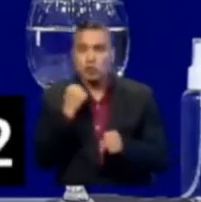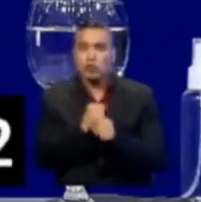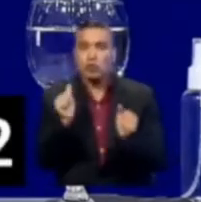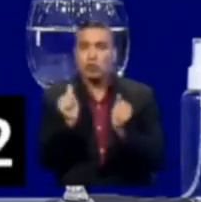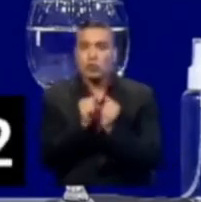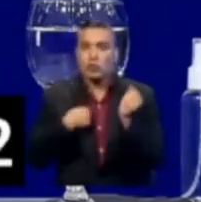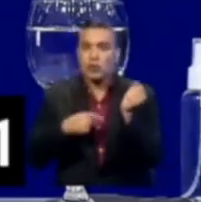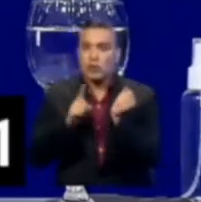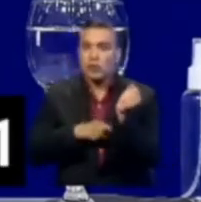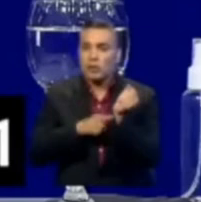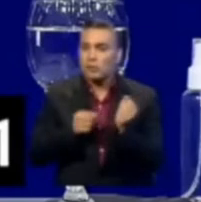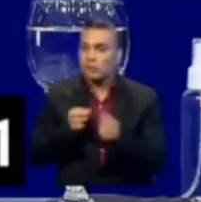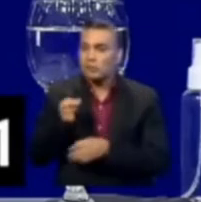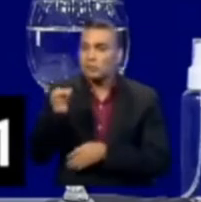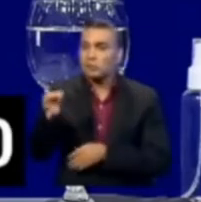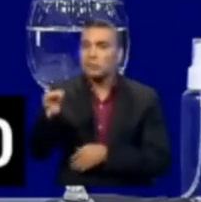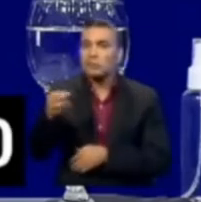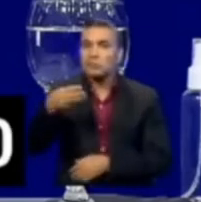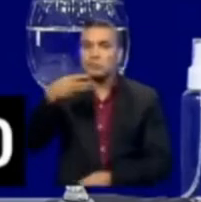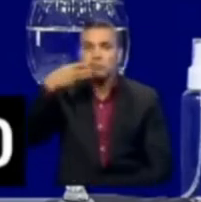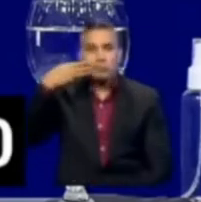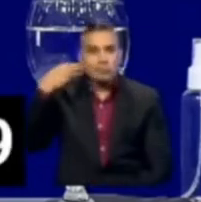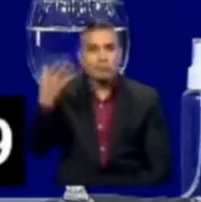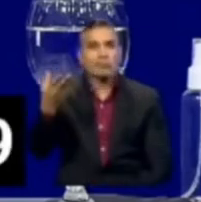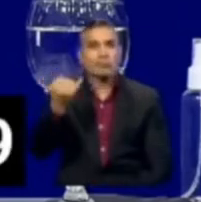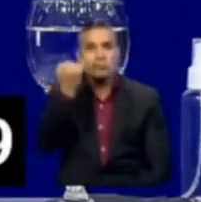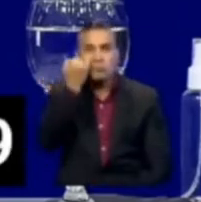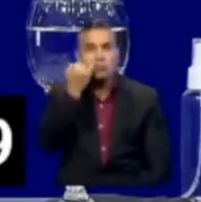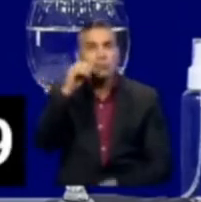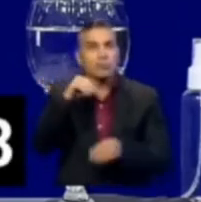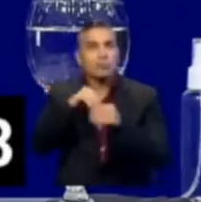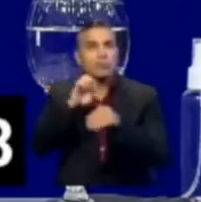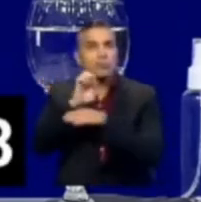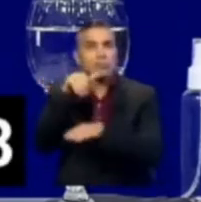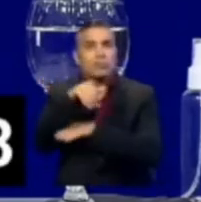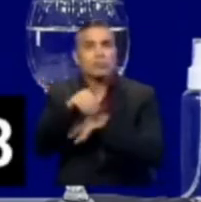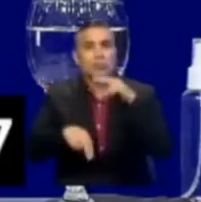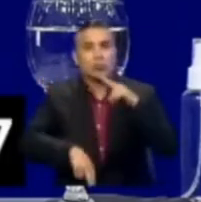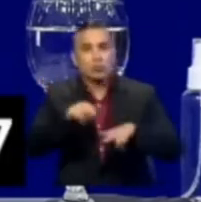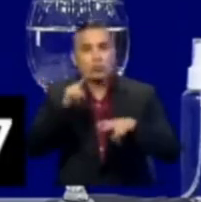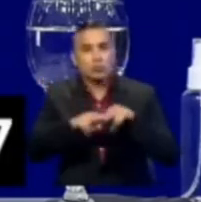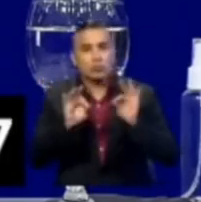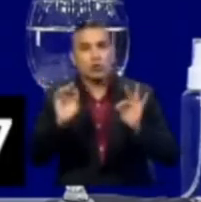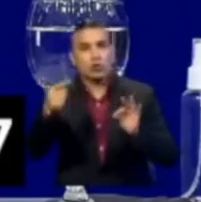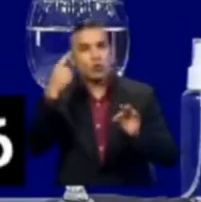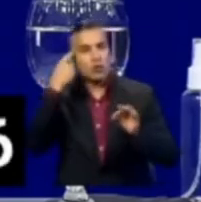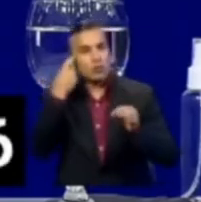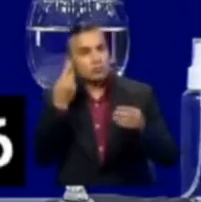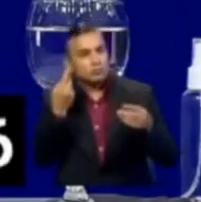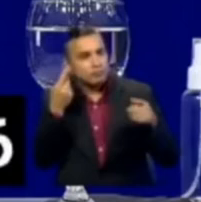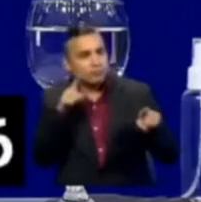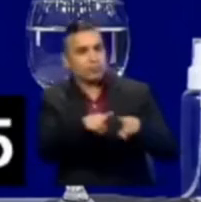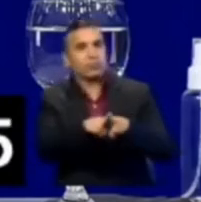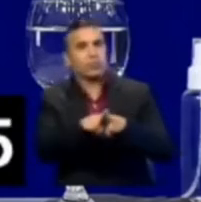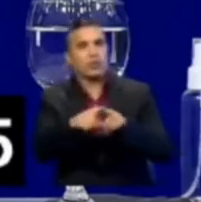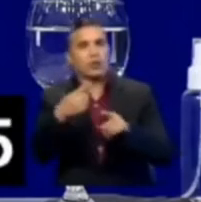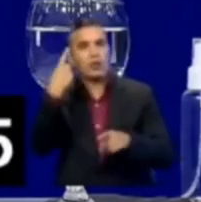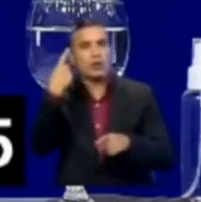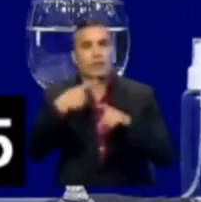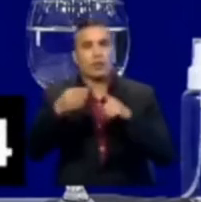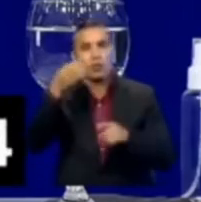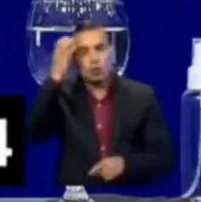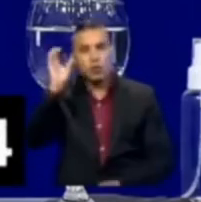mis hermanos de los pueblos y nacionalidades indígenas del Ecuador, a construir en la práctica ese Estado plurinacional, con el sistema de